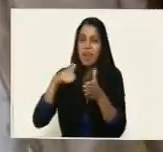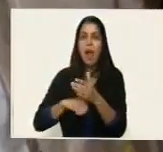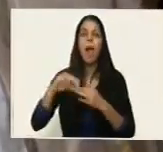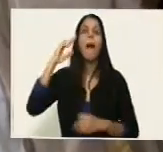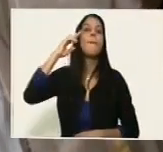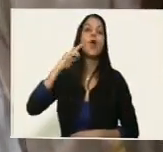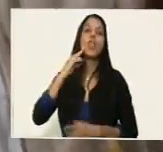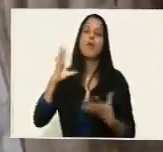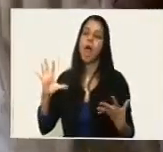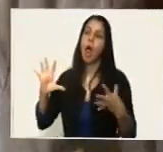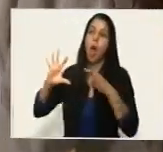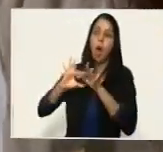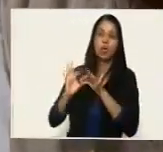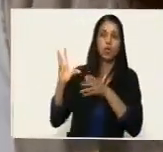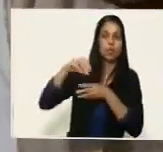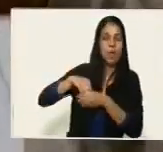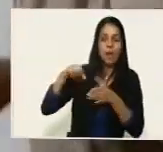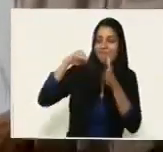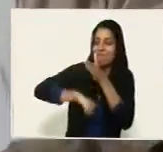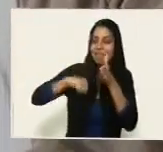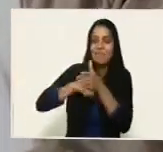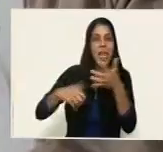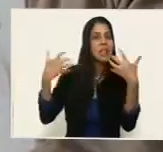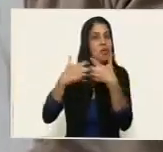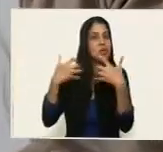los patriotas, es la misma lucha.